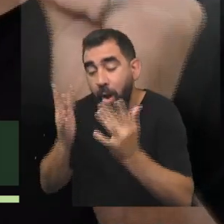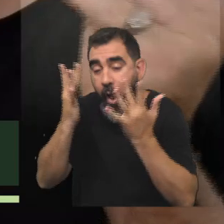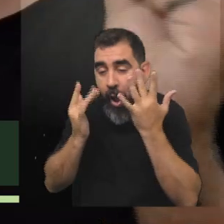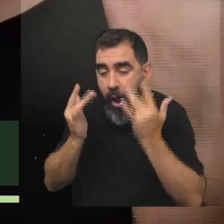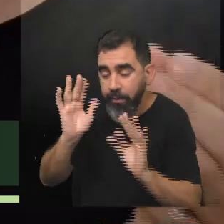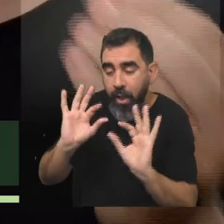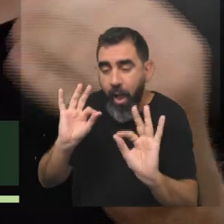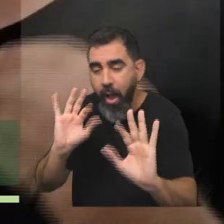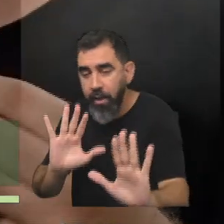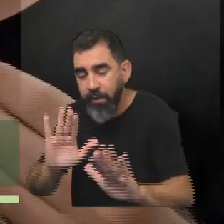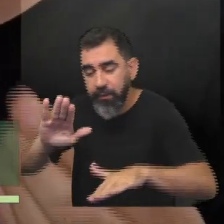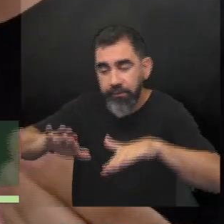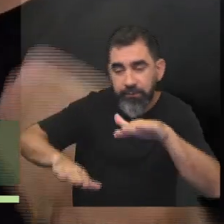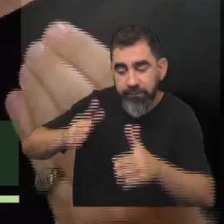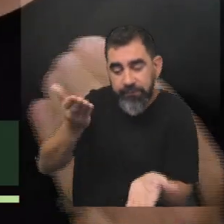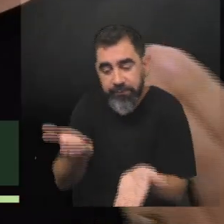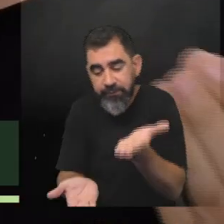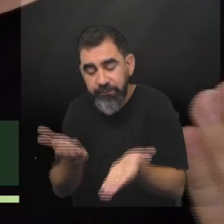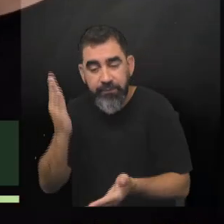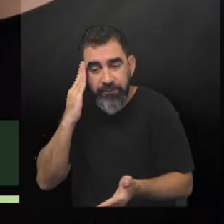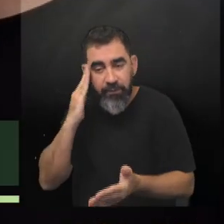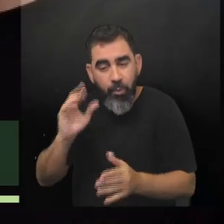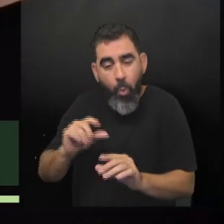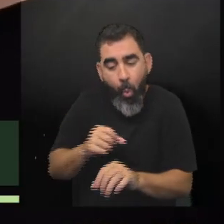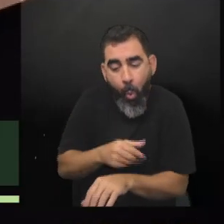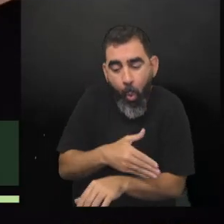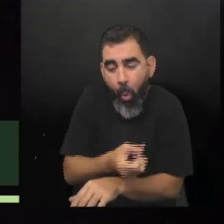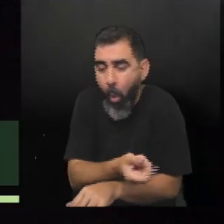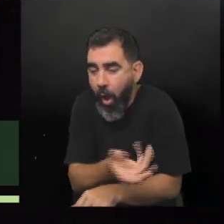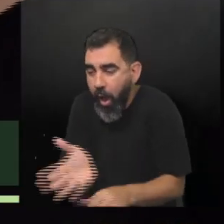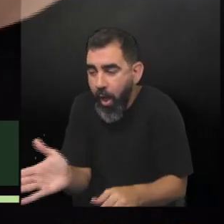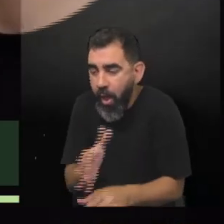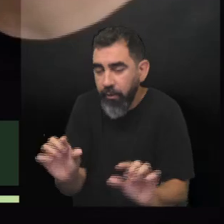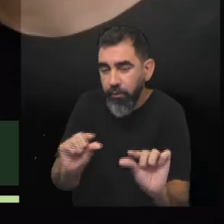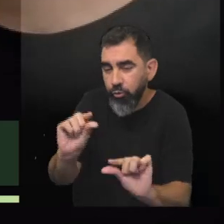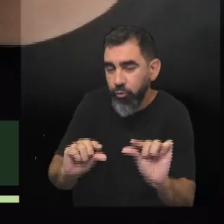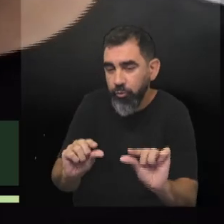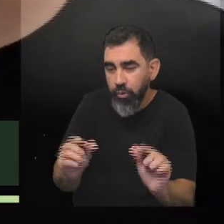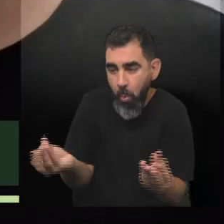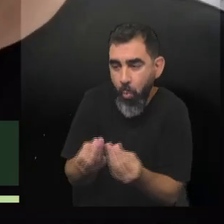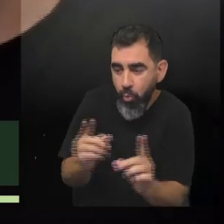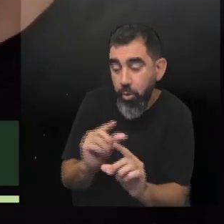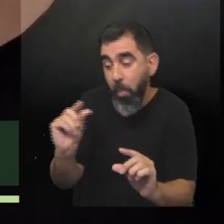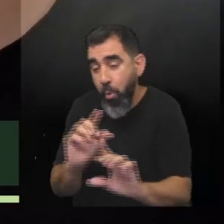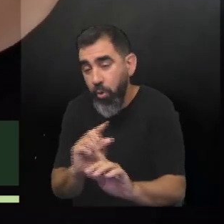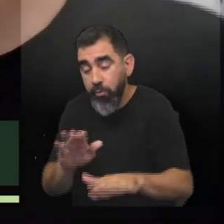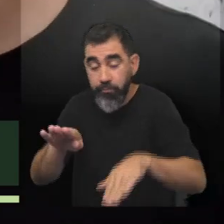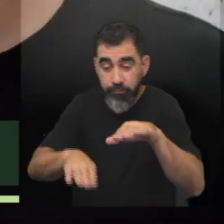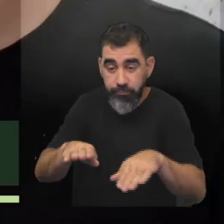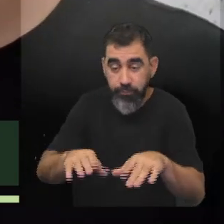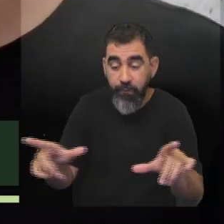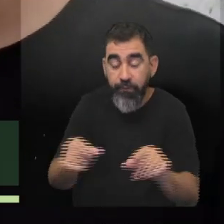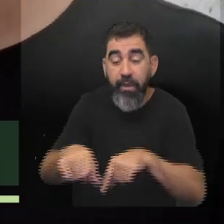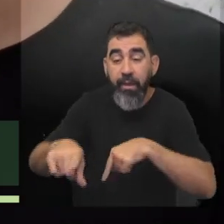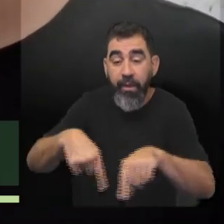ese delicado equilibrio de poder saber cuánto hay que poner Y entonces con ese desafío vamos a hacer el cierre de la gestión